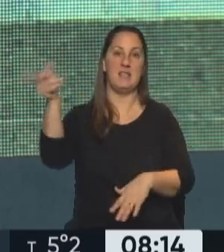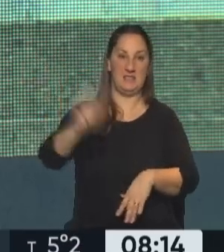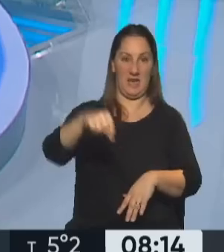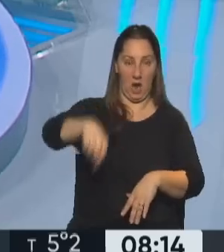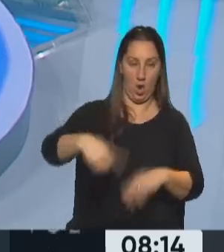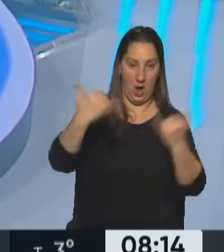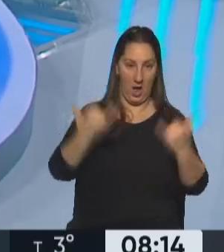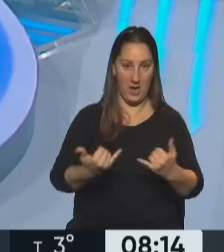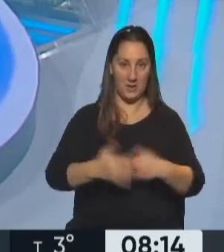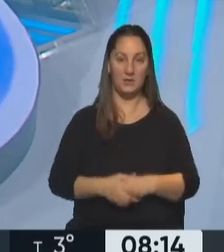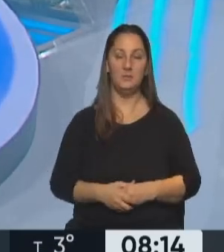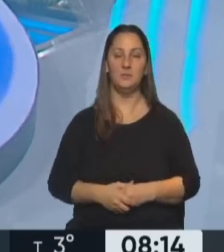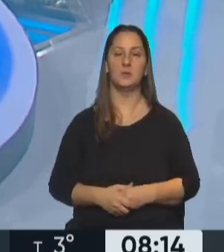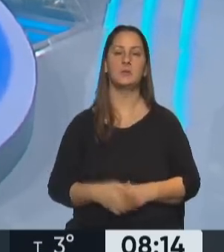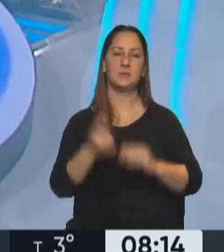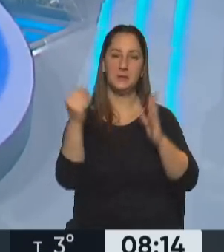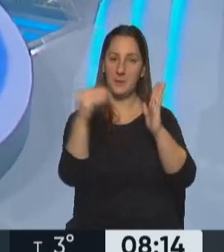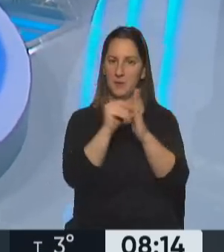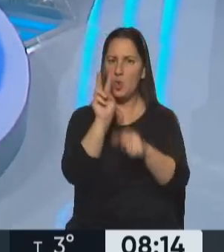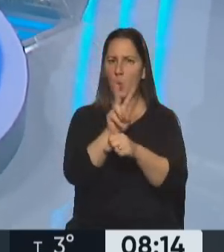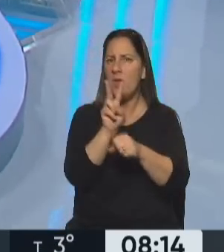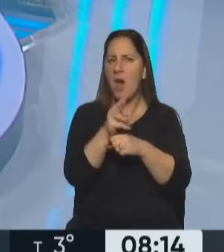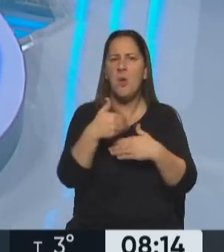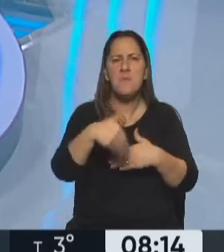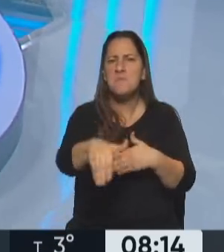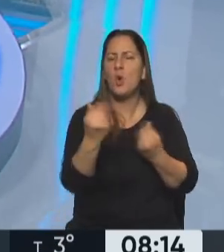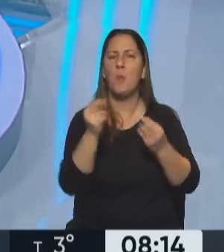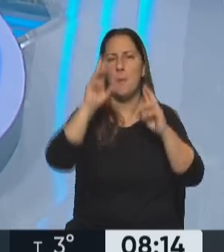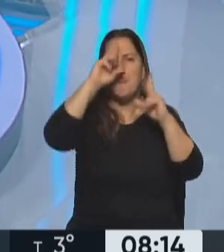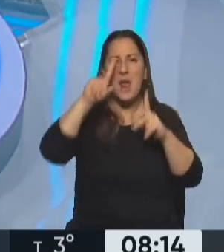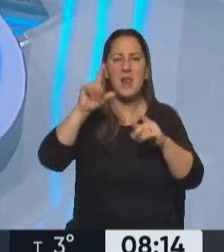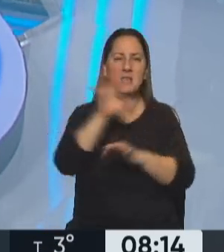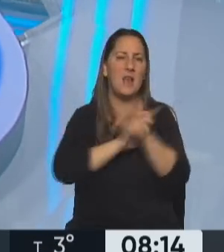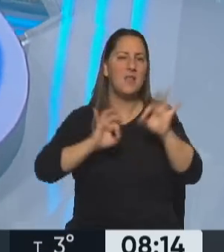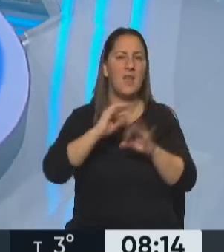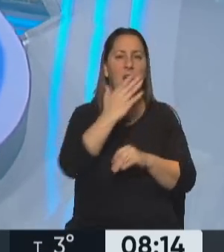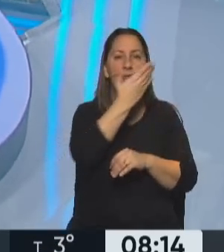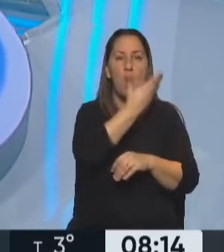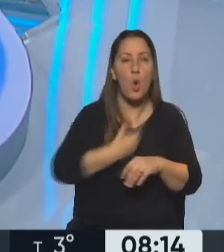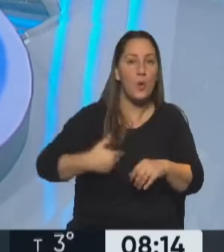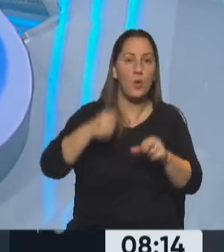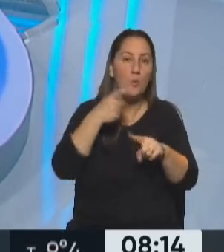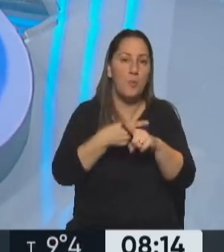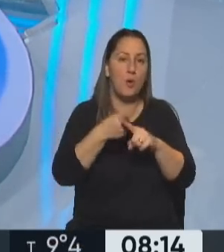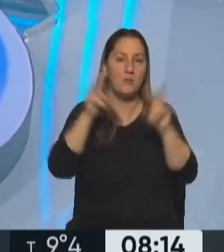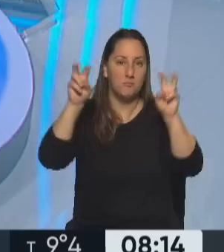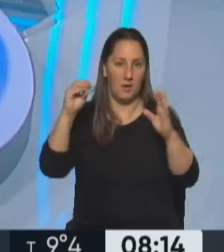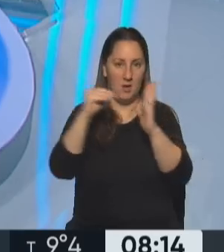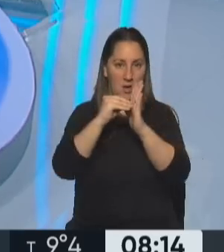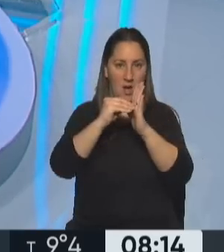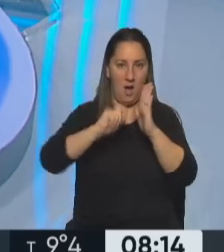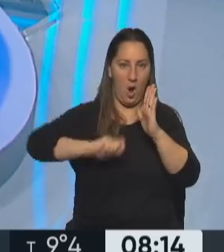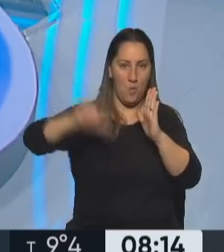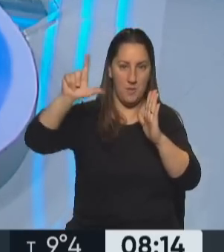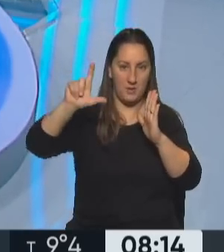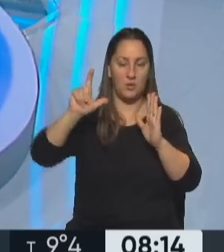día. Flor, y hablemos de precios en un ratito, qué va a pasar con precios cuidados, ¿no? Esta política que ha adoptado el gobierno en función de los aumentos, pero también de la política en sí, porque daba